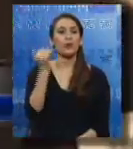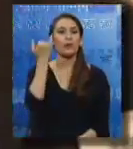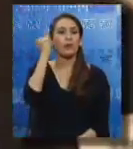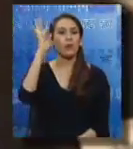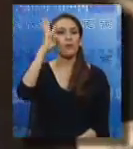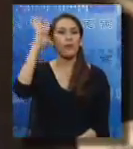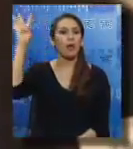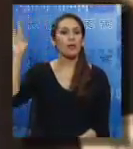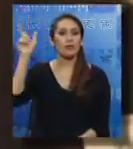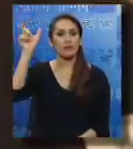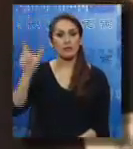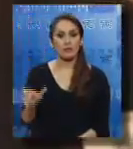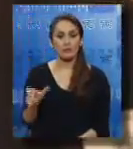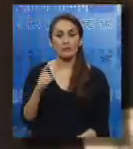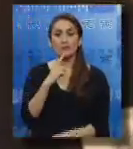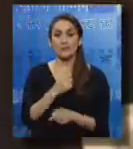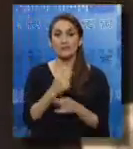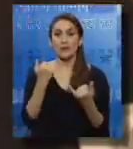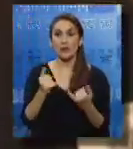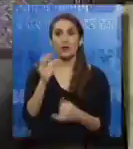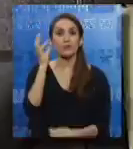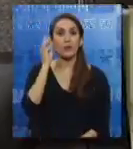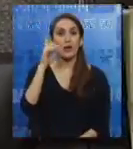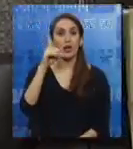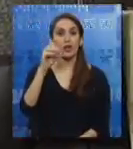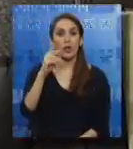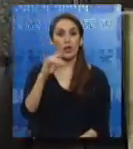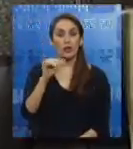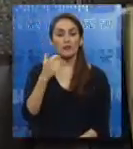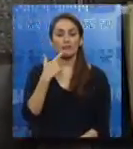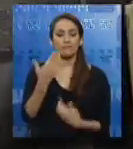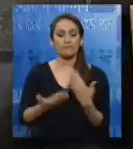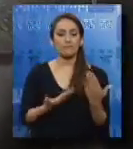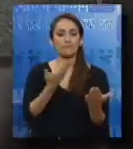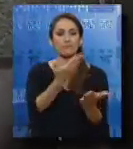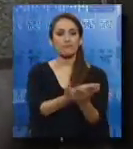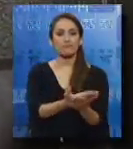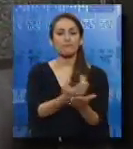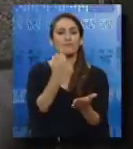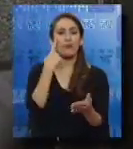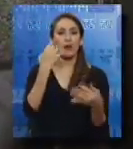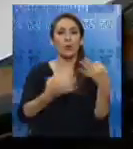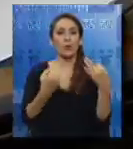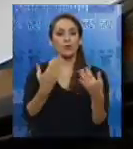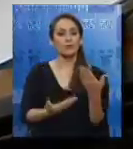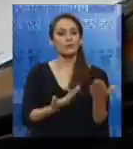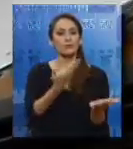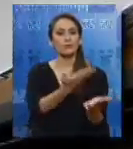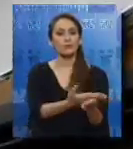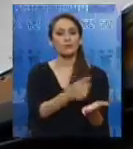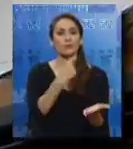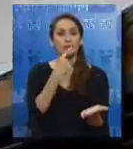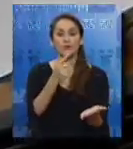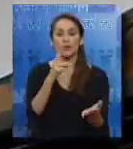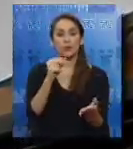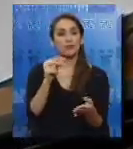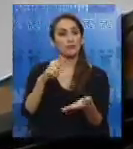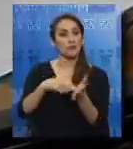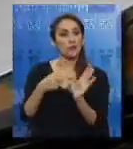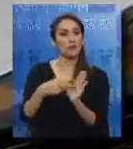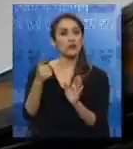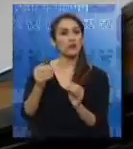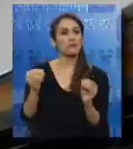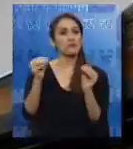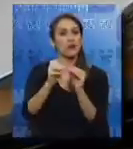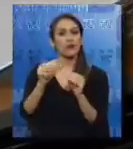La secretaria ejecutiva del movimiento, Doris Solís, entregó el pedido en la sala de sorteos de la función judicial y dijo que no descarta que el tema sea